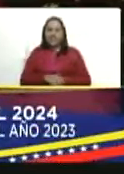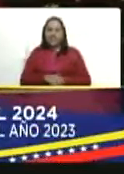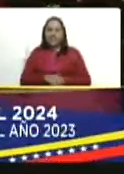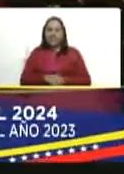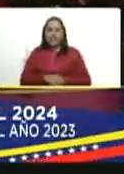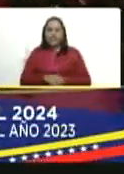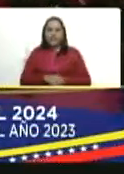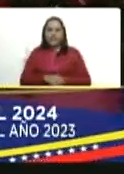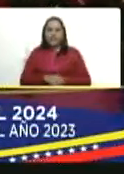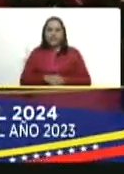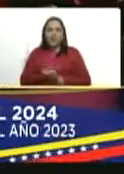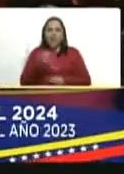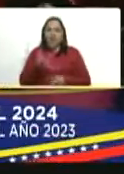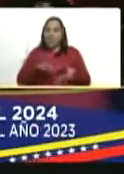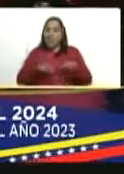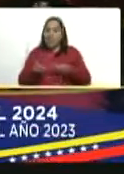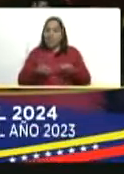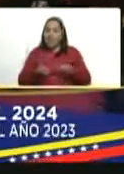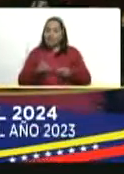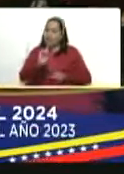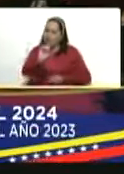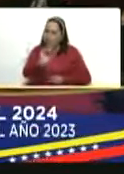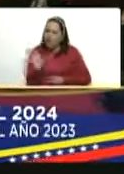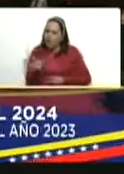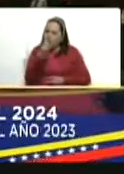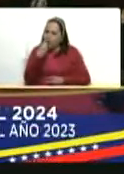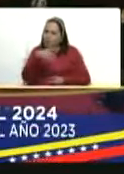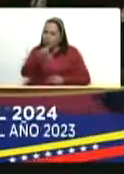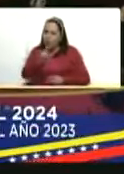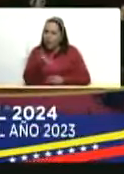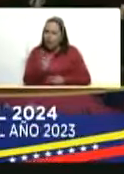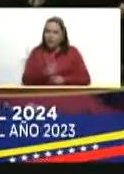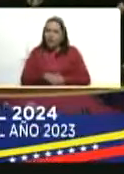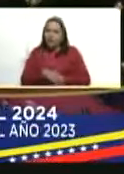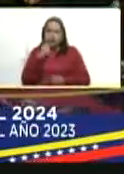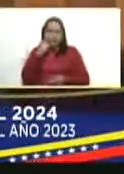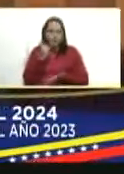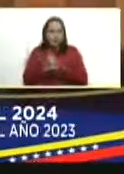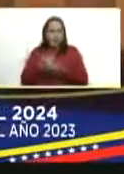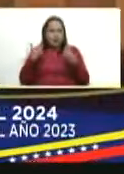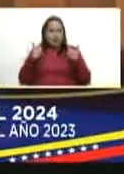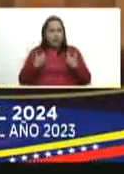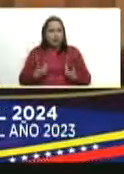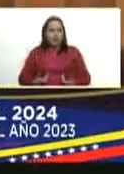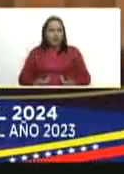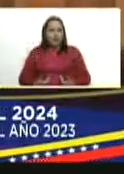Los que estén de dieta, rompemos la dieta, aunque sea un momento, ¿verdad? Miren cómo estoy yo.